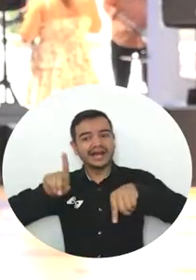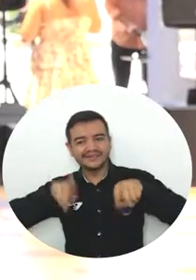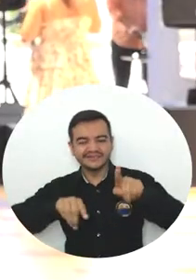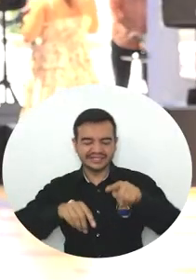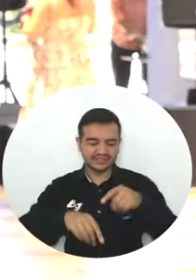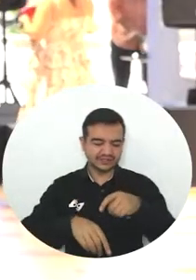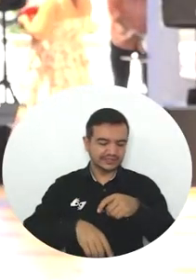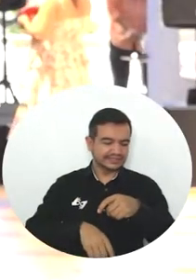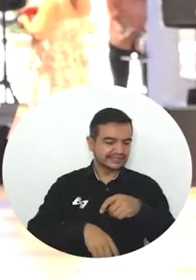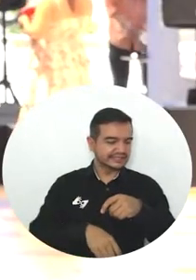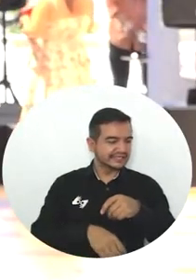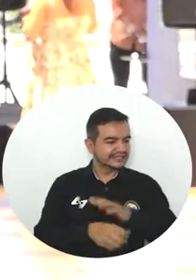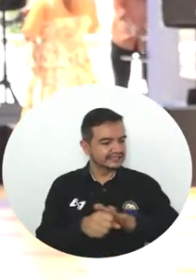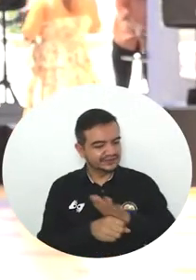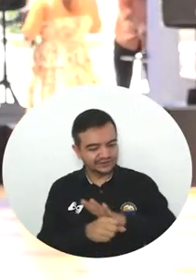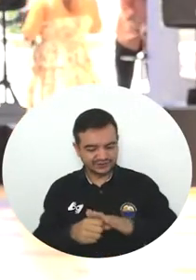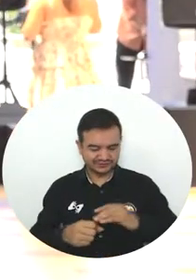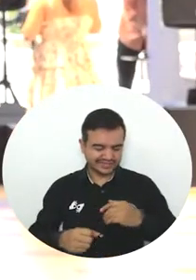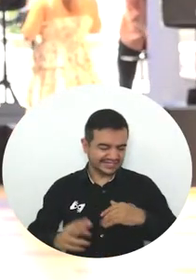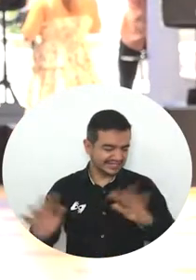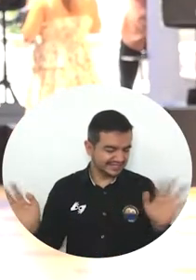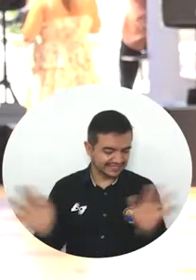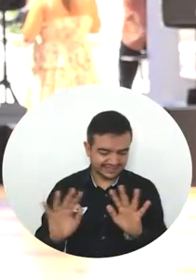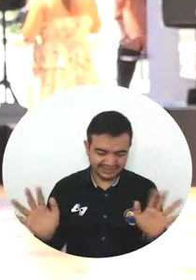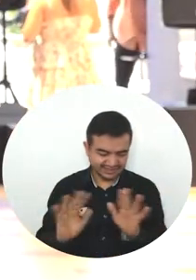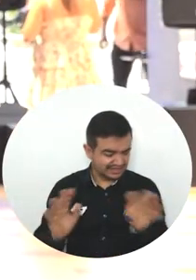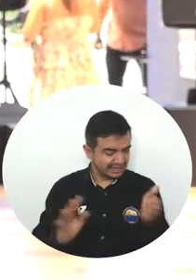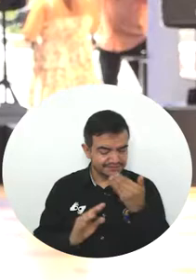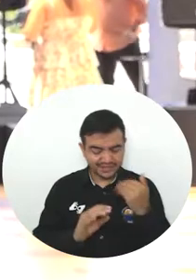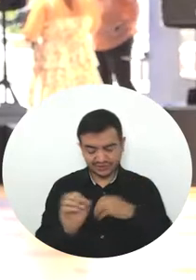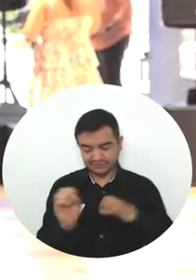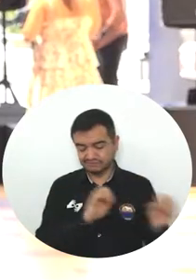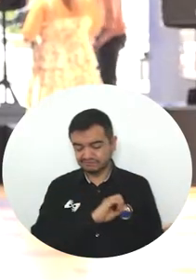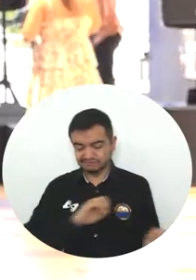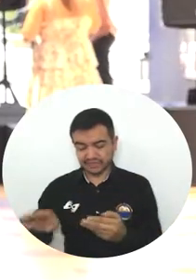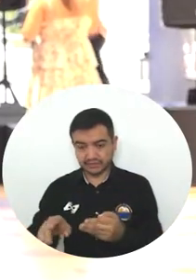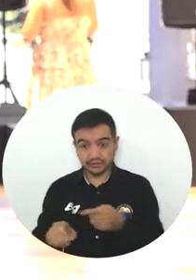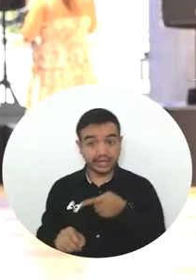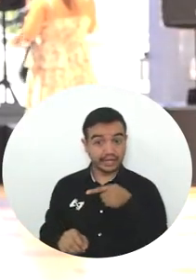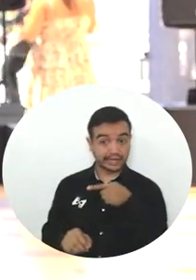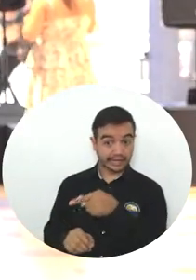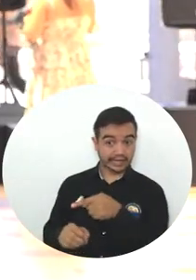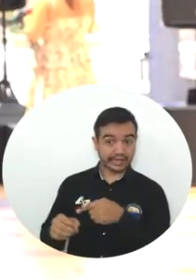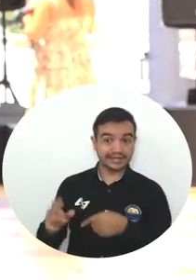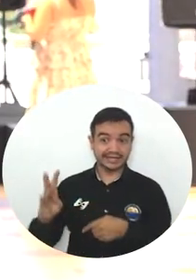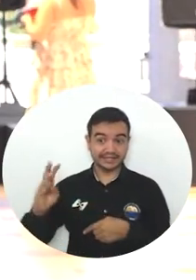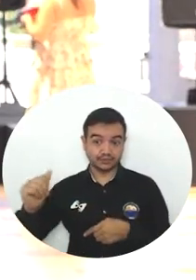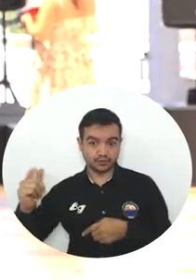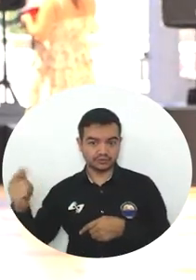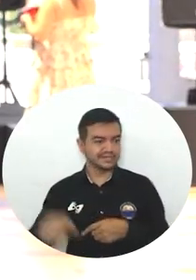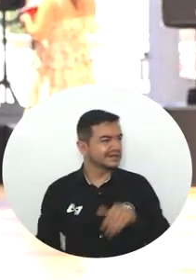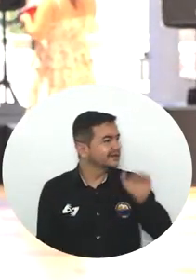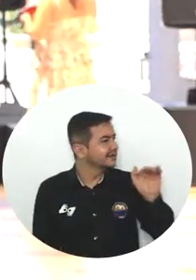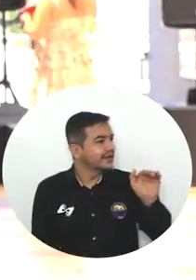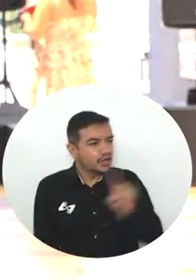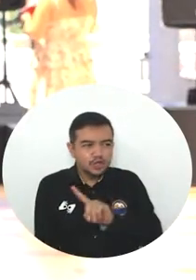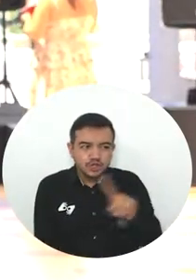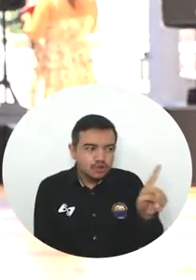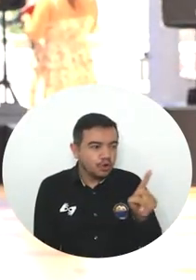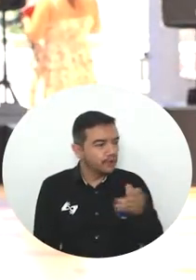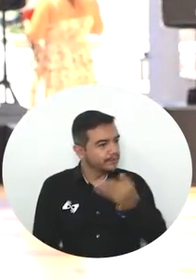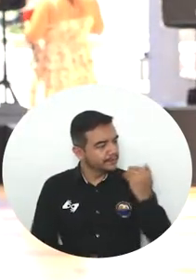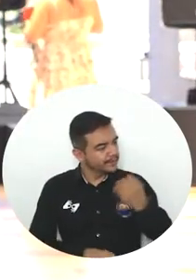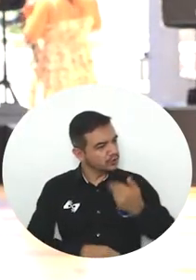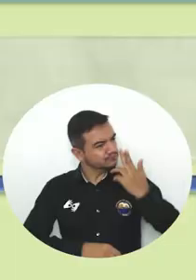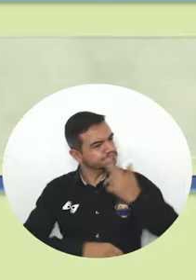yo quería desistir de la carrera, pero ella me decía, mijo, ven acá, ponle el amor,